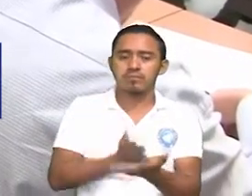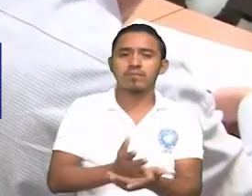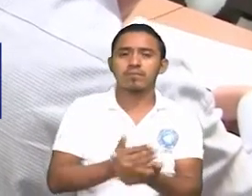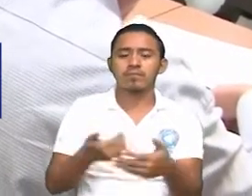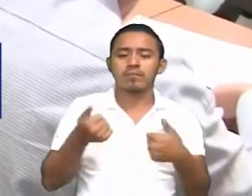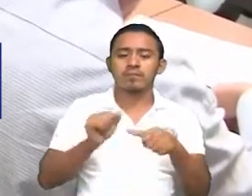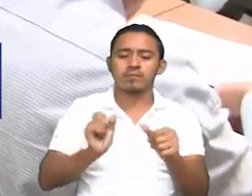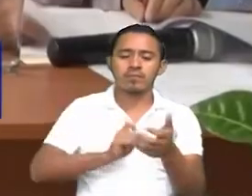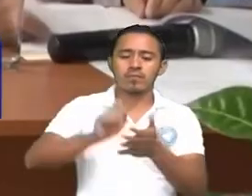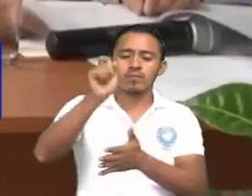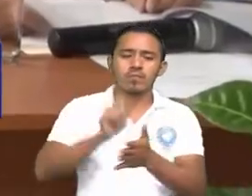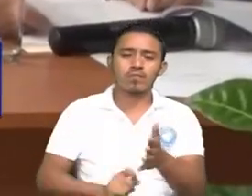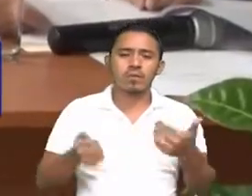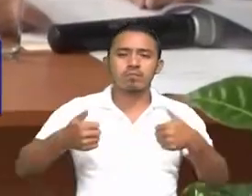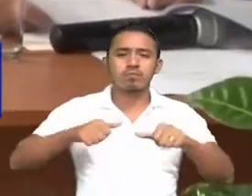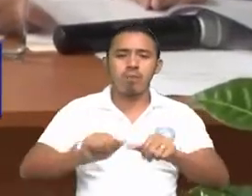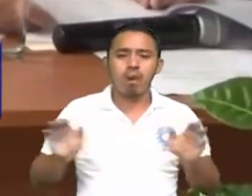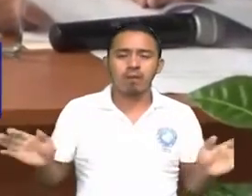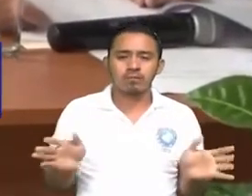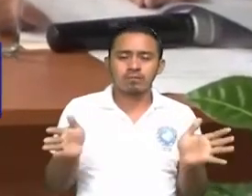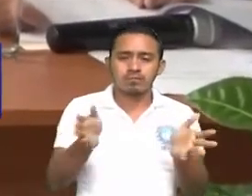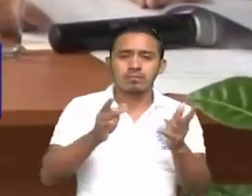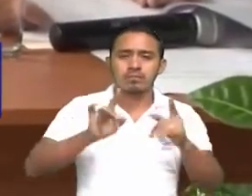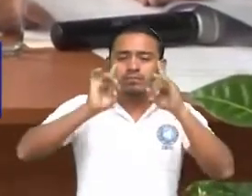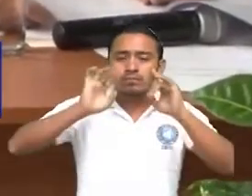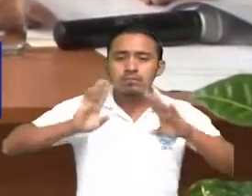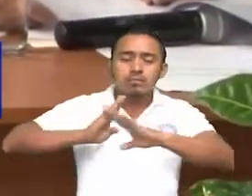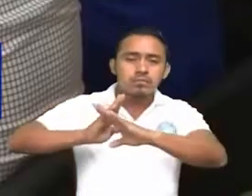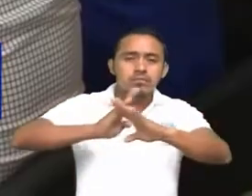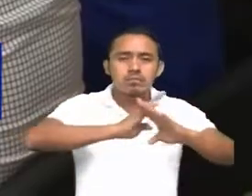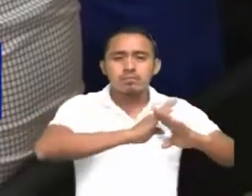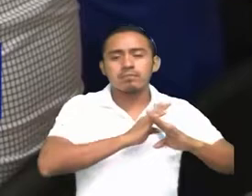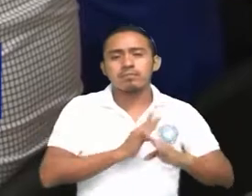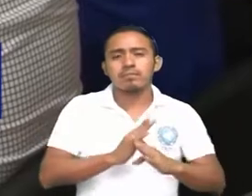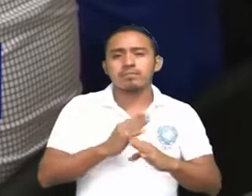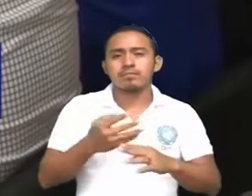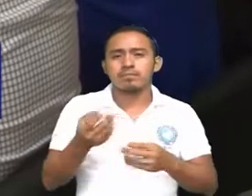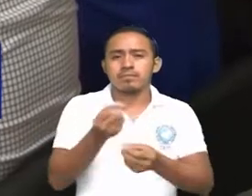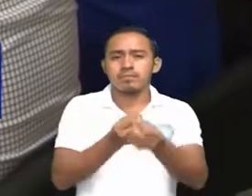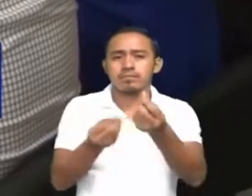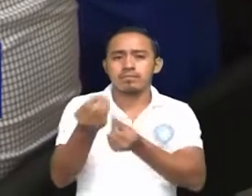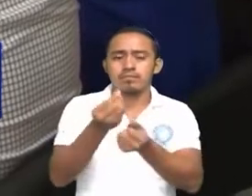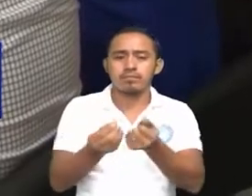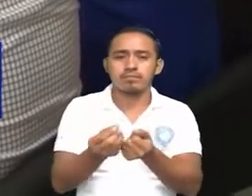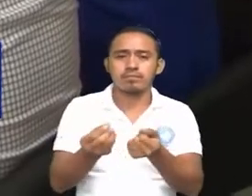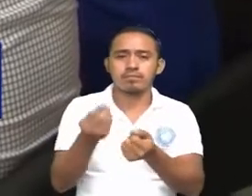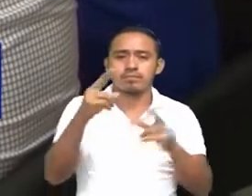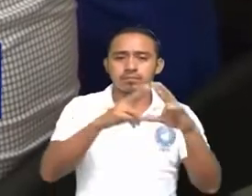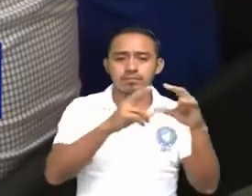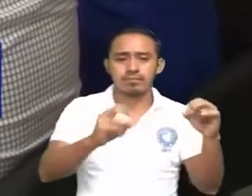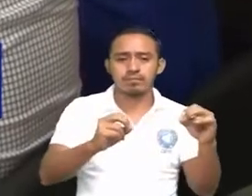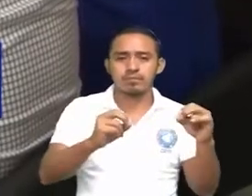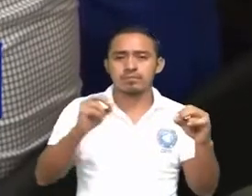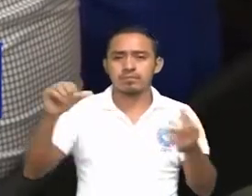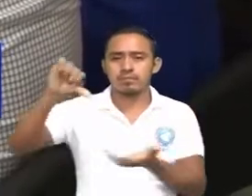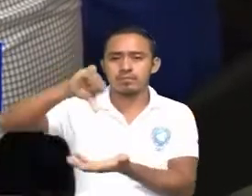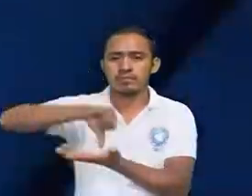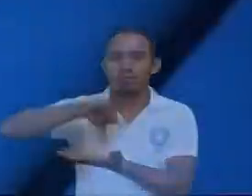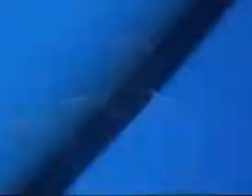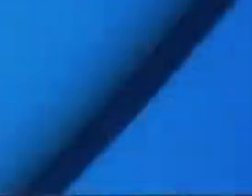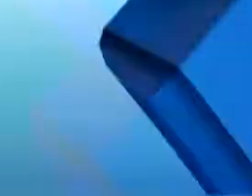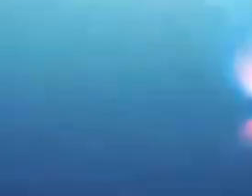de aprobación del Acuerdo de Promoción y Protección Recíproca de Inversiones entre Nicaragua e Irán.